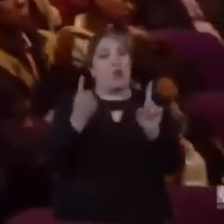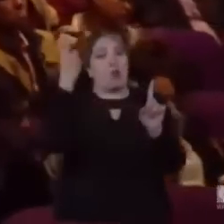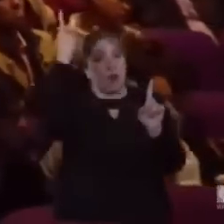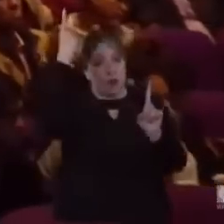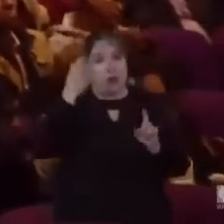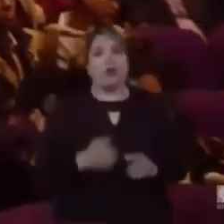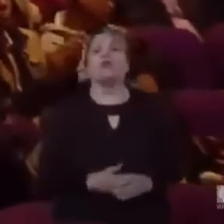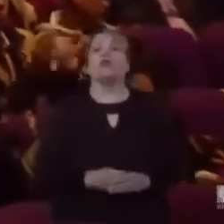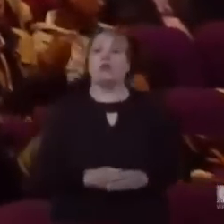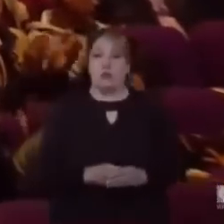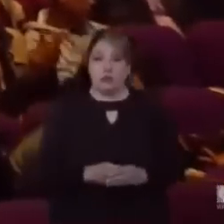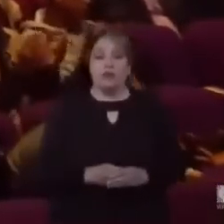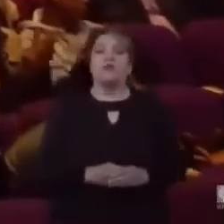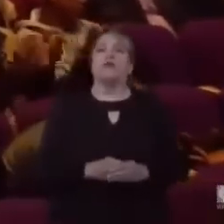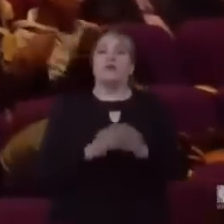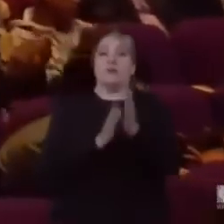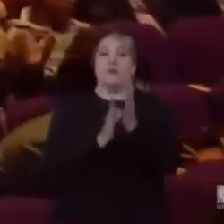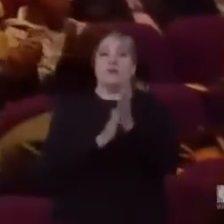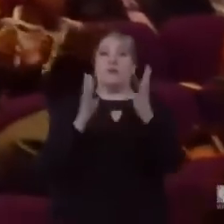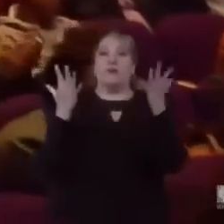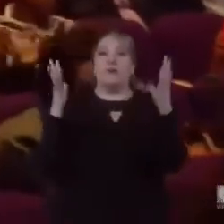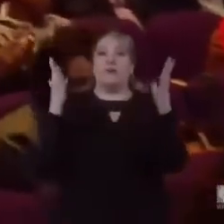político.